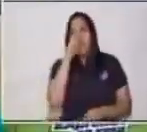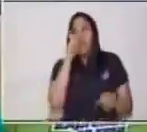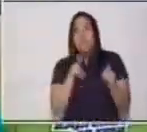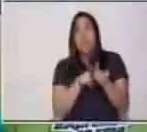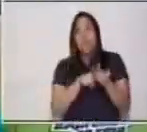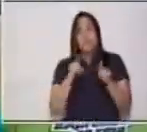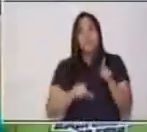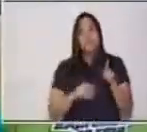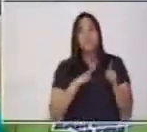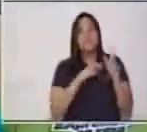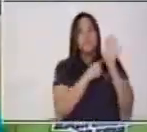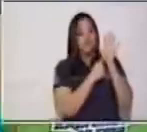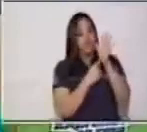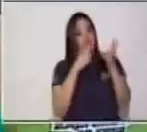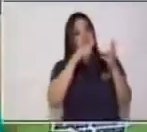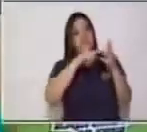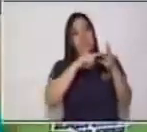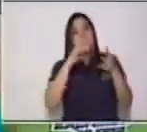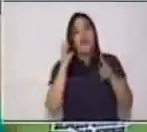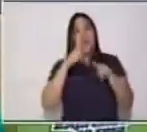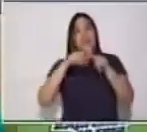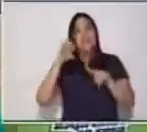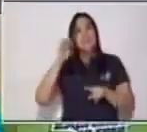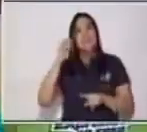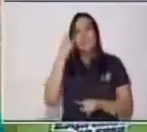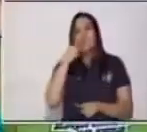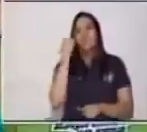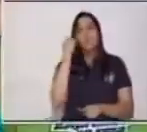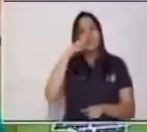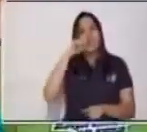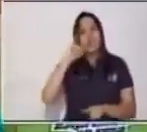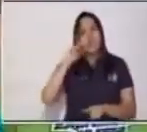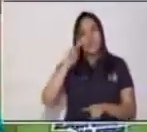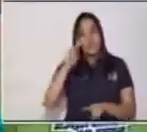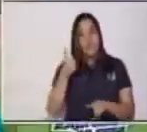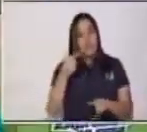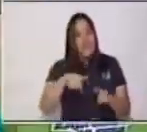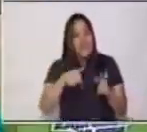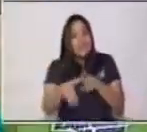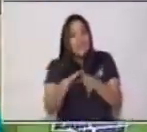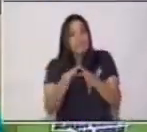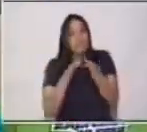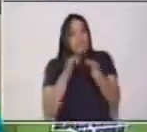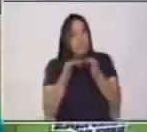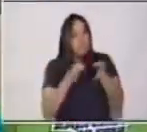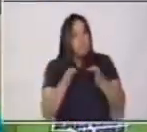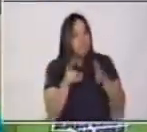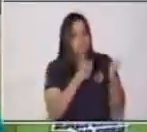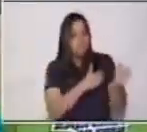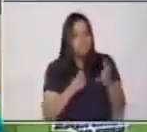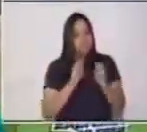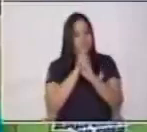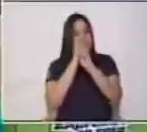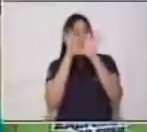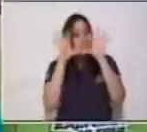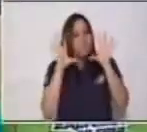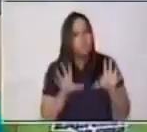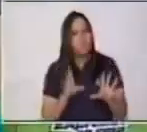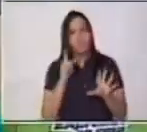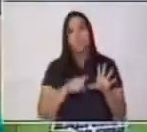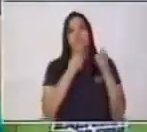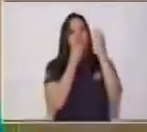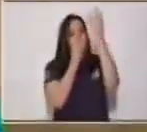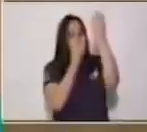la trama expositiva. La trama expositiva busca explicar de forma clara y ordenada alguna